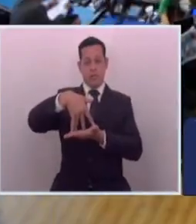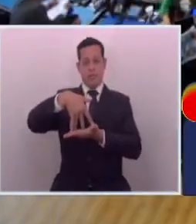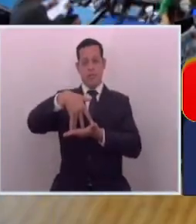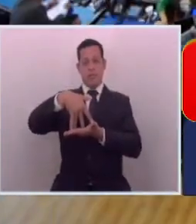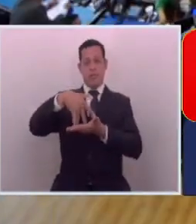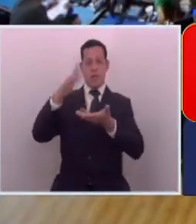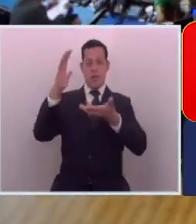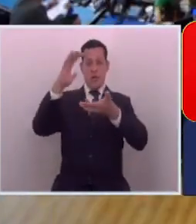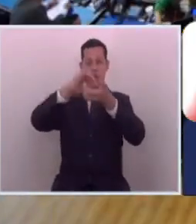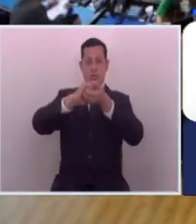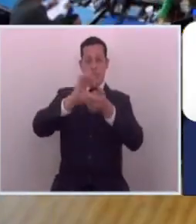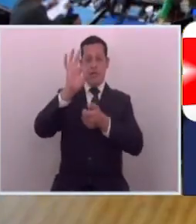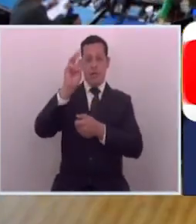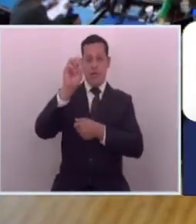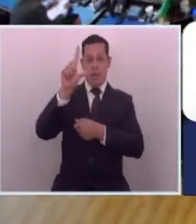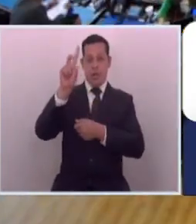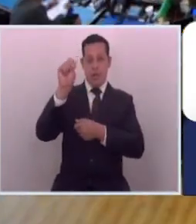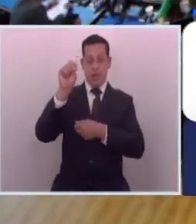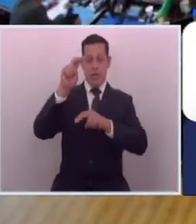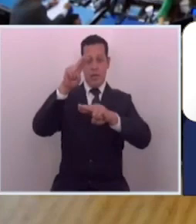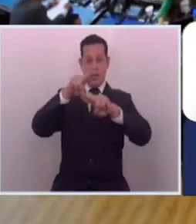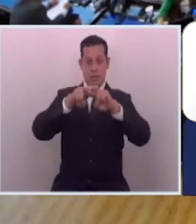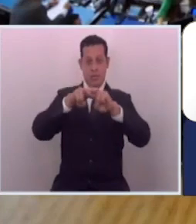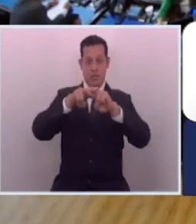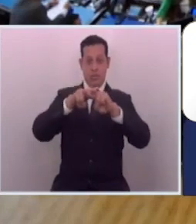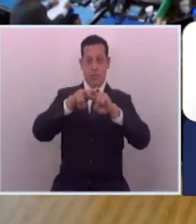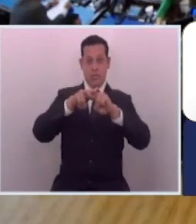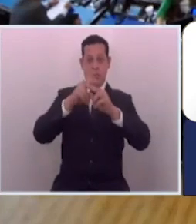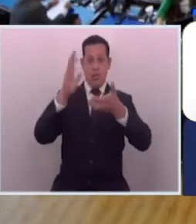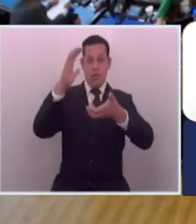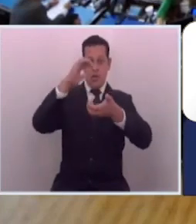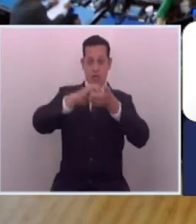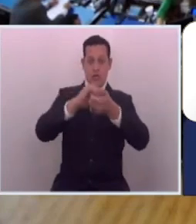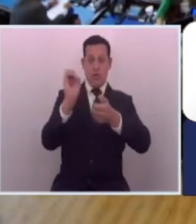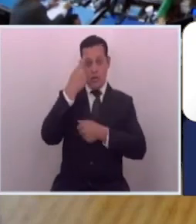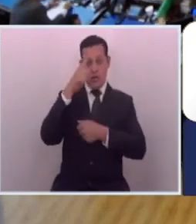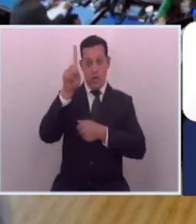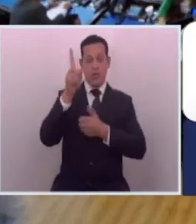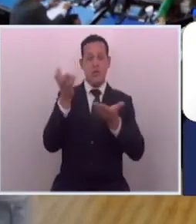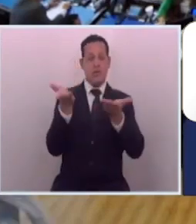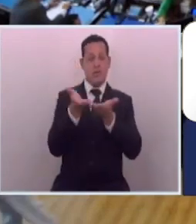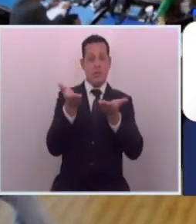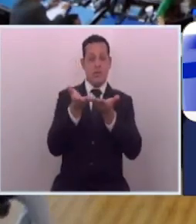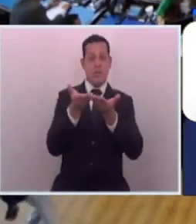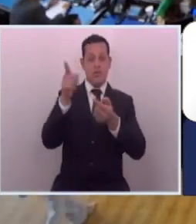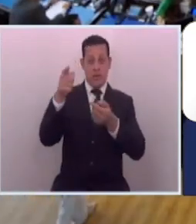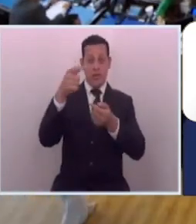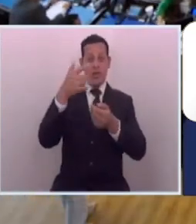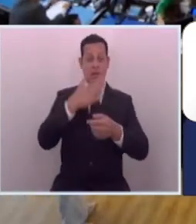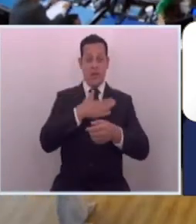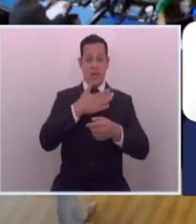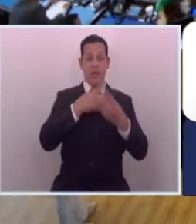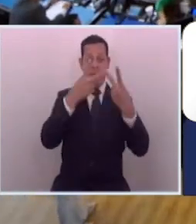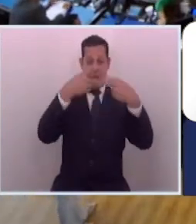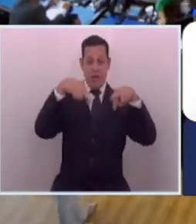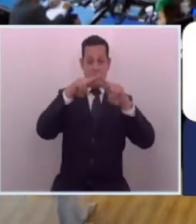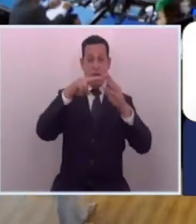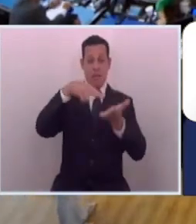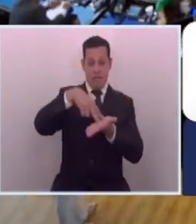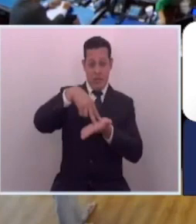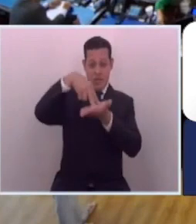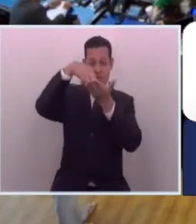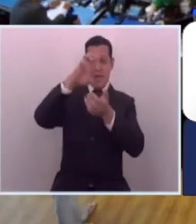La unión del FMLN y ARENA se dio con la conformación de nuevas ideas. A ver si tienen valor. Pónganse de pie los